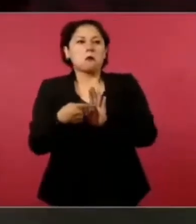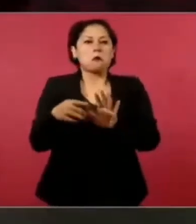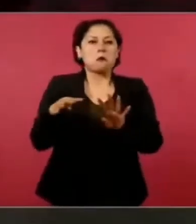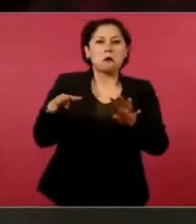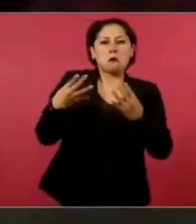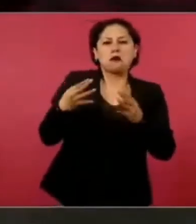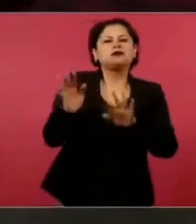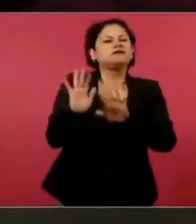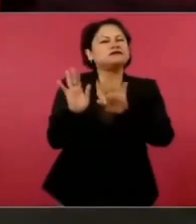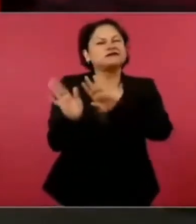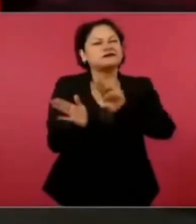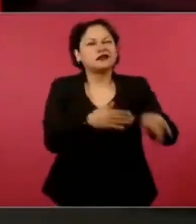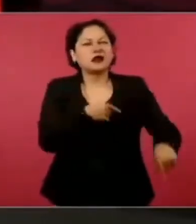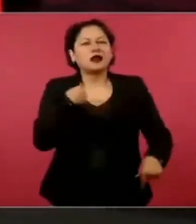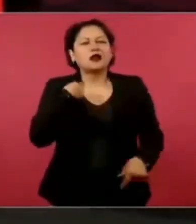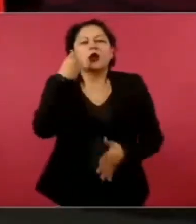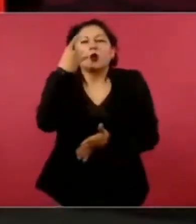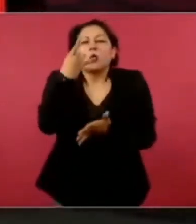No